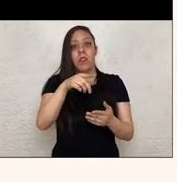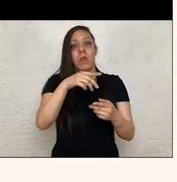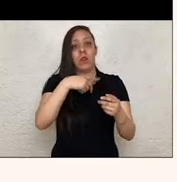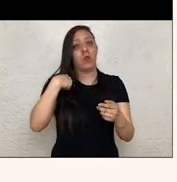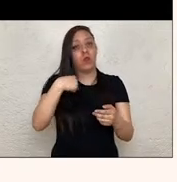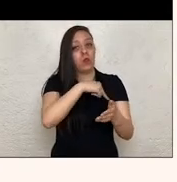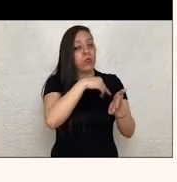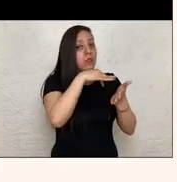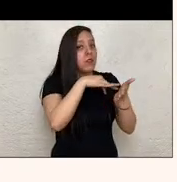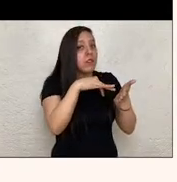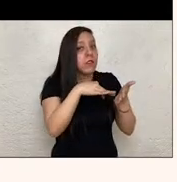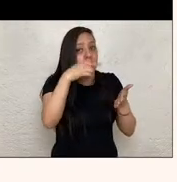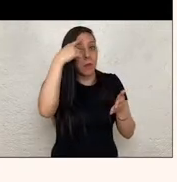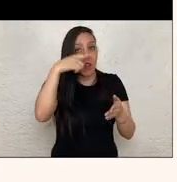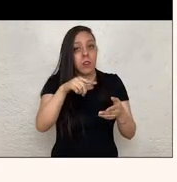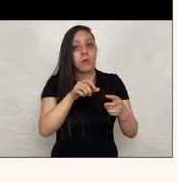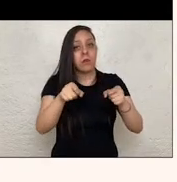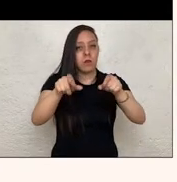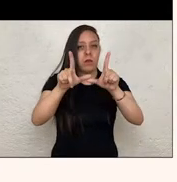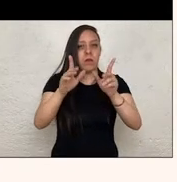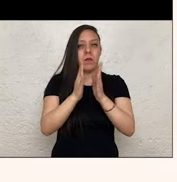niños. ¿Y se sigue?